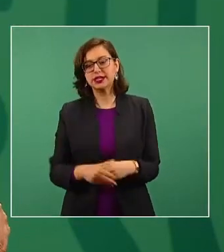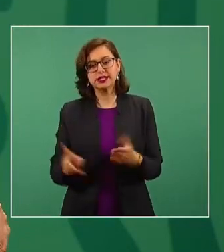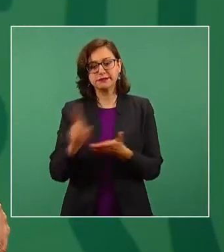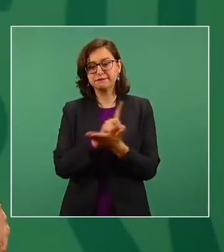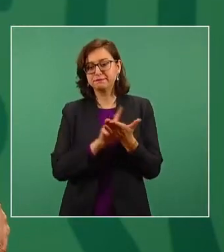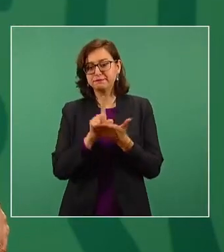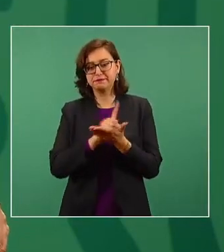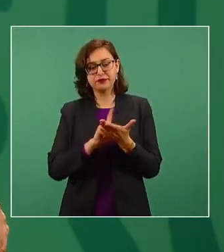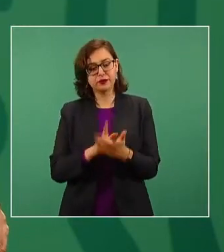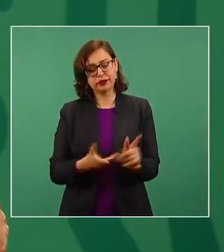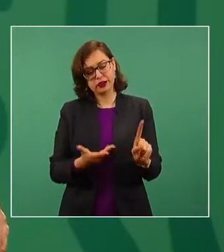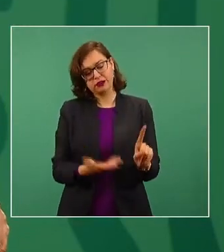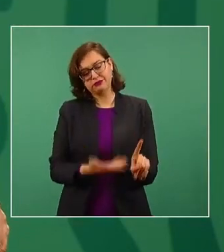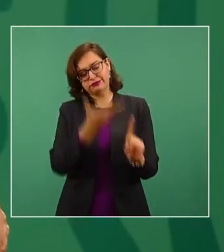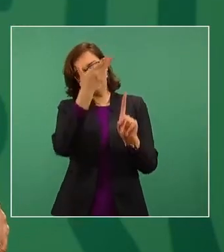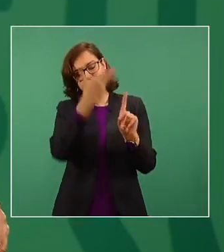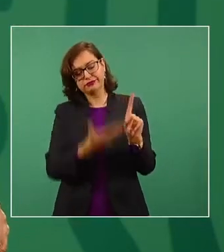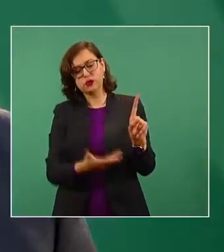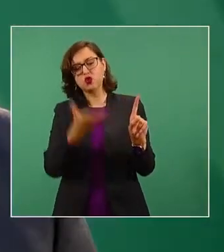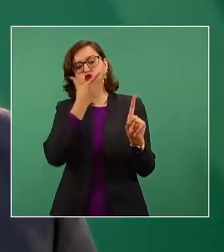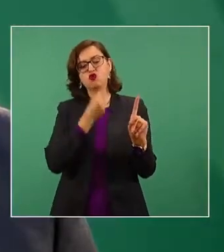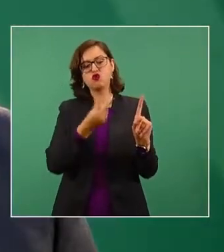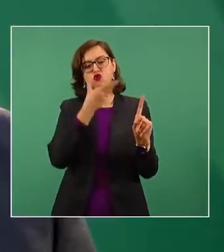el papel de